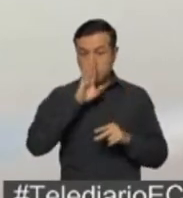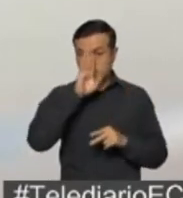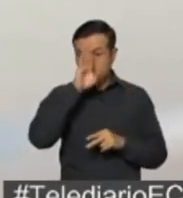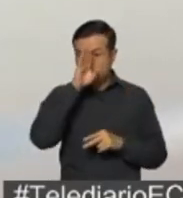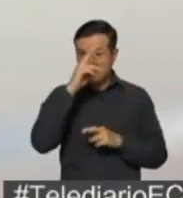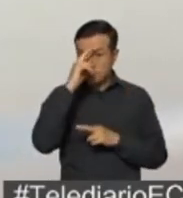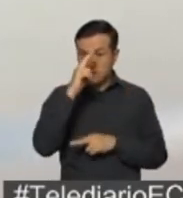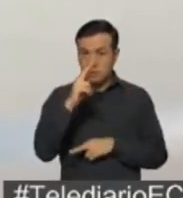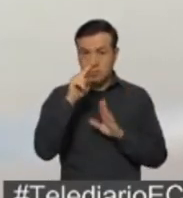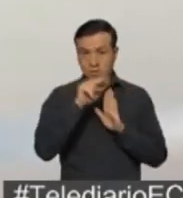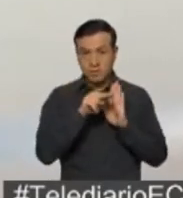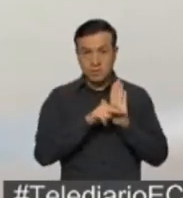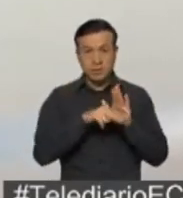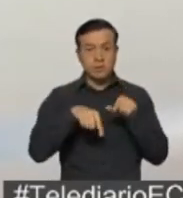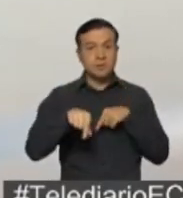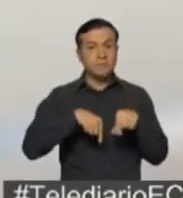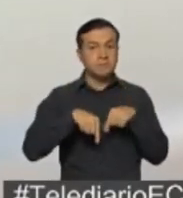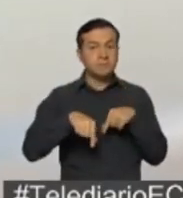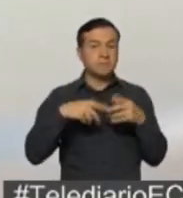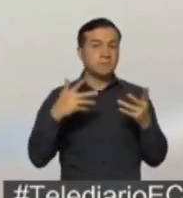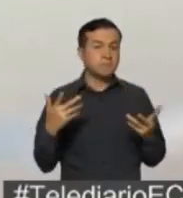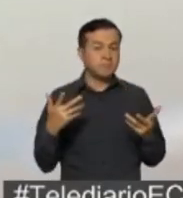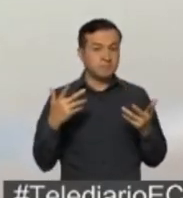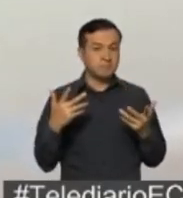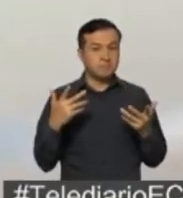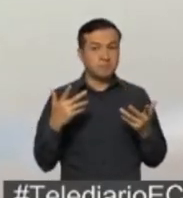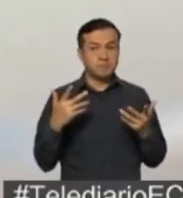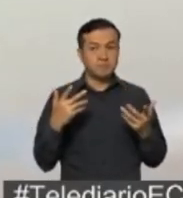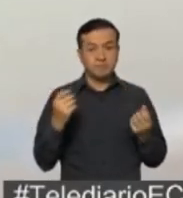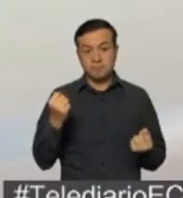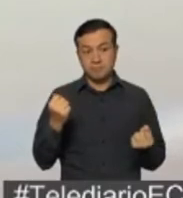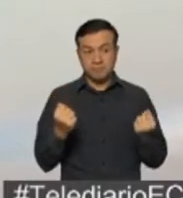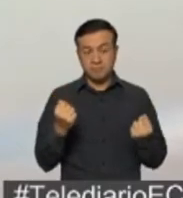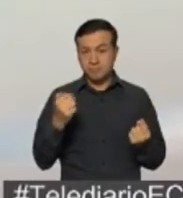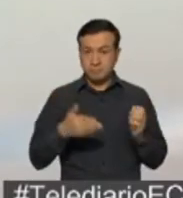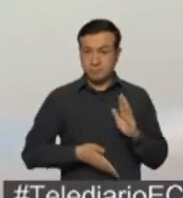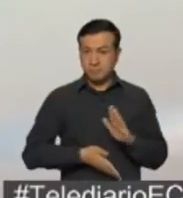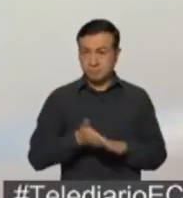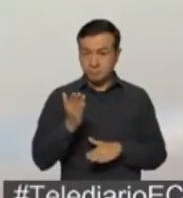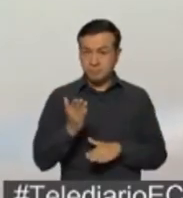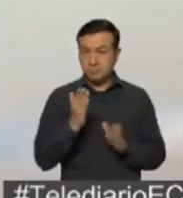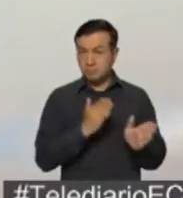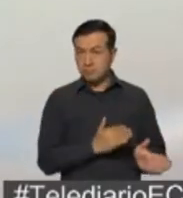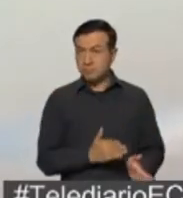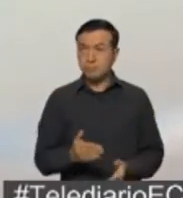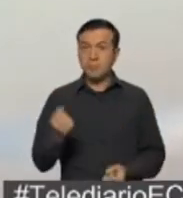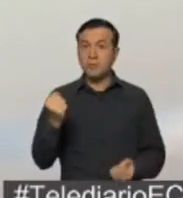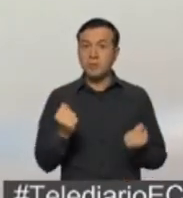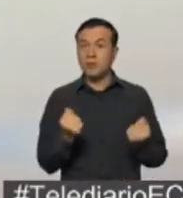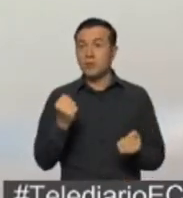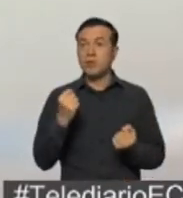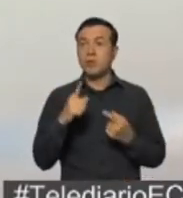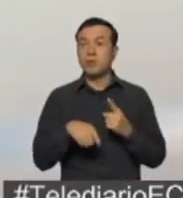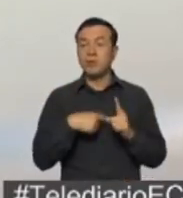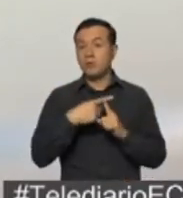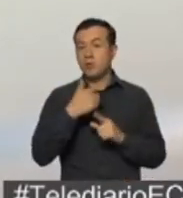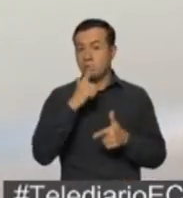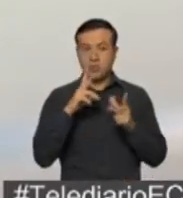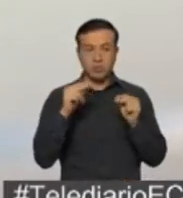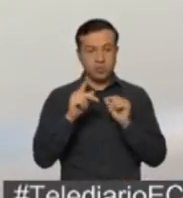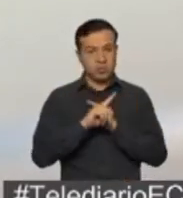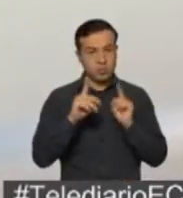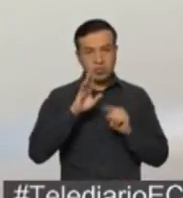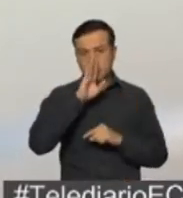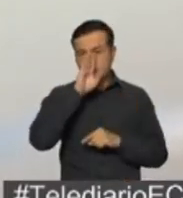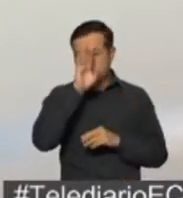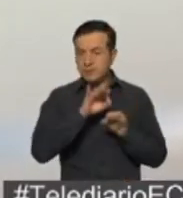respetemos las normas de tránsito, no nos excedamos en velocidad, que no conduzcamos con efectos del alcohol y siempre esto es